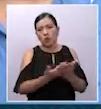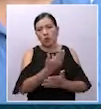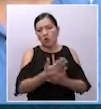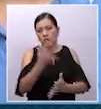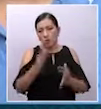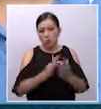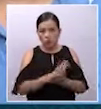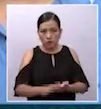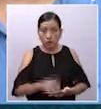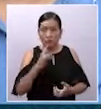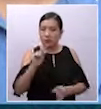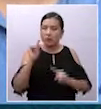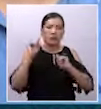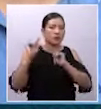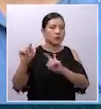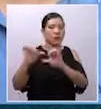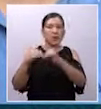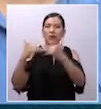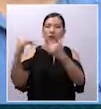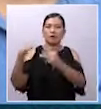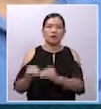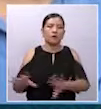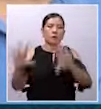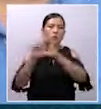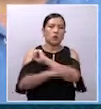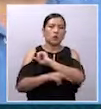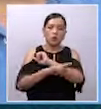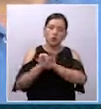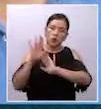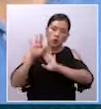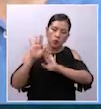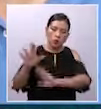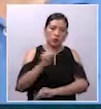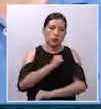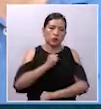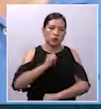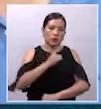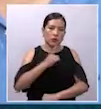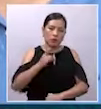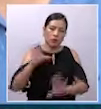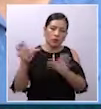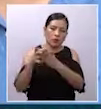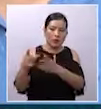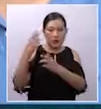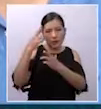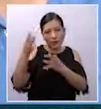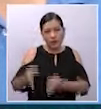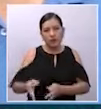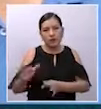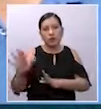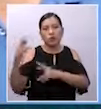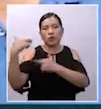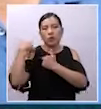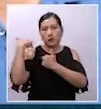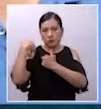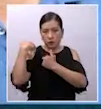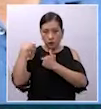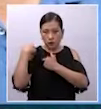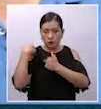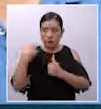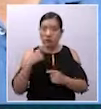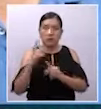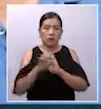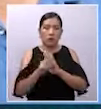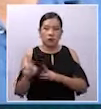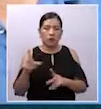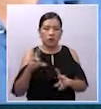sus manos de la Asamblea Legislativa Plurinacional. Hoy se puede hacer una agenda que, si ellos creen que es innecesario